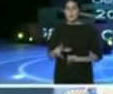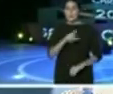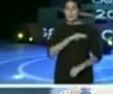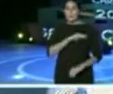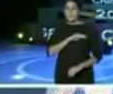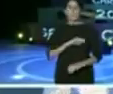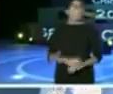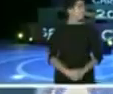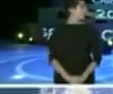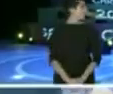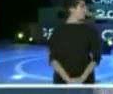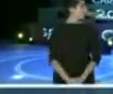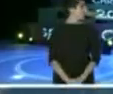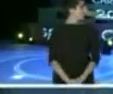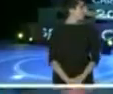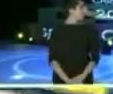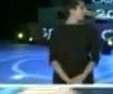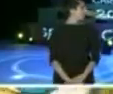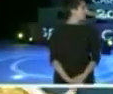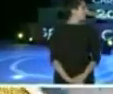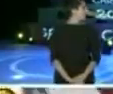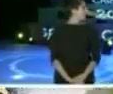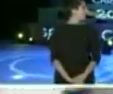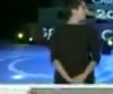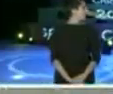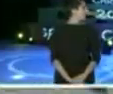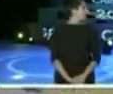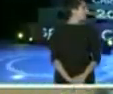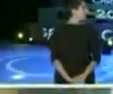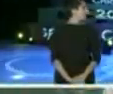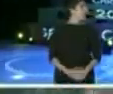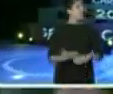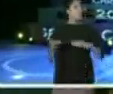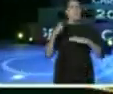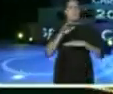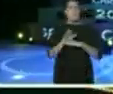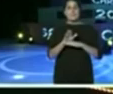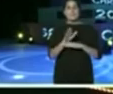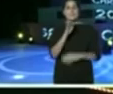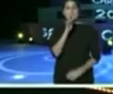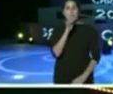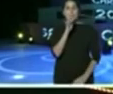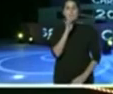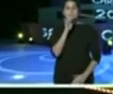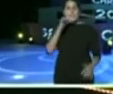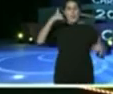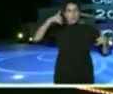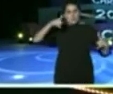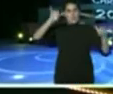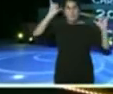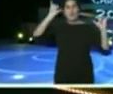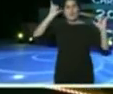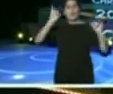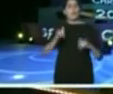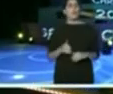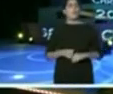saquen la foto y vamos, bueno, adelante. Bien. Nos quedan unos cuantos. No, más que nada es por ir llamando ya a los representantes, en este caso, Diablos Locos. Sí, señor. Porque entregamos